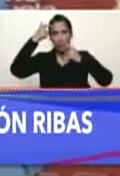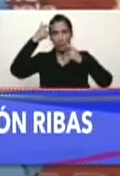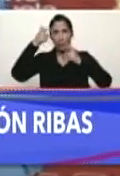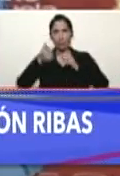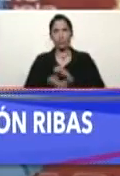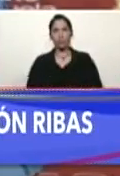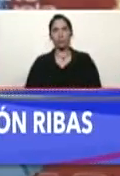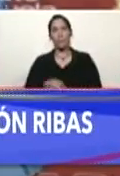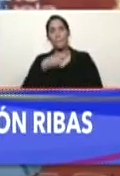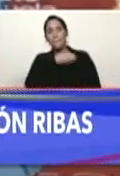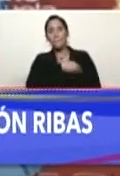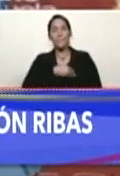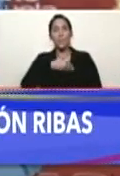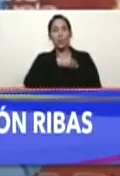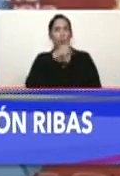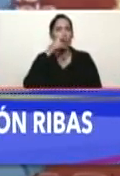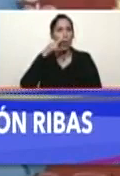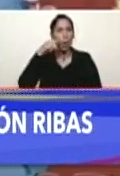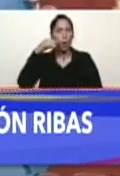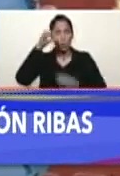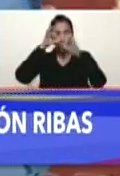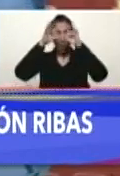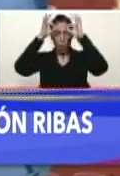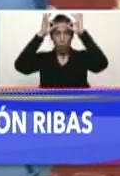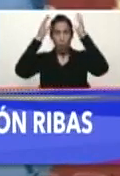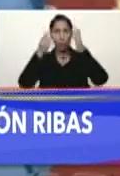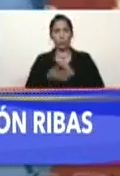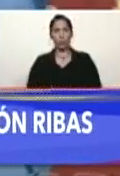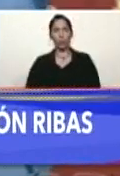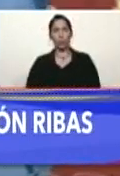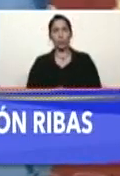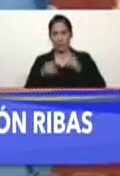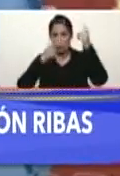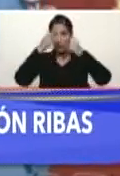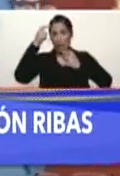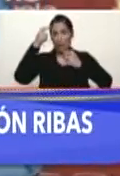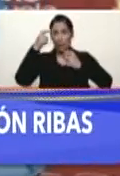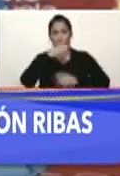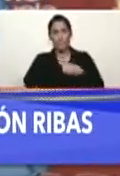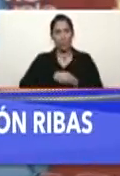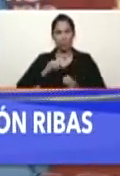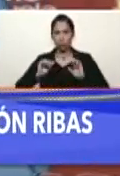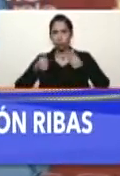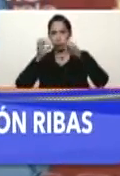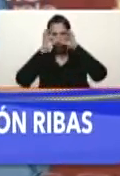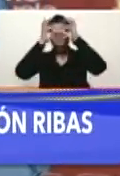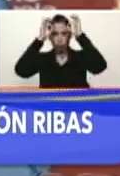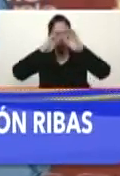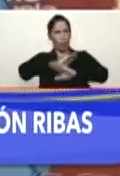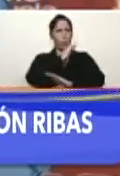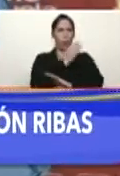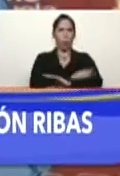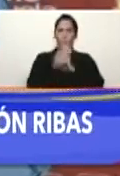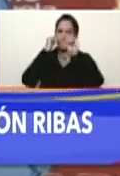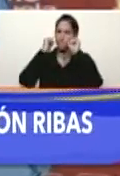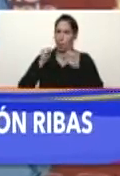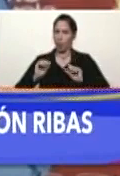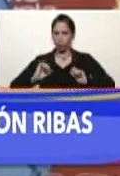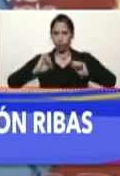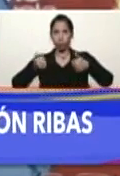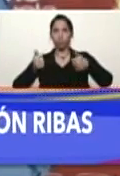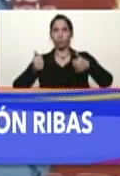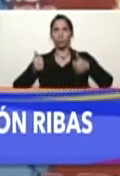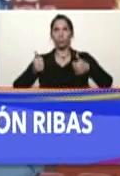de la misión Robinson. Estaba el comandante Chávez con la misión Robinson, con mucha fuerza,